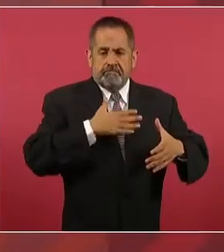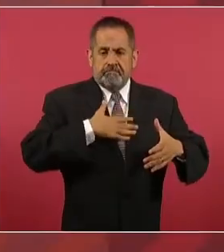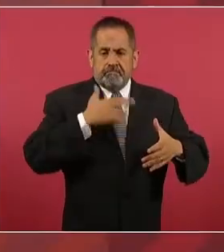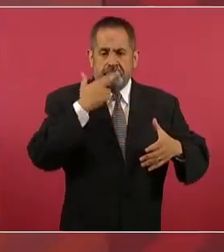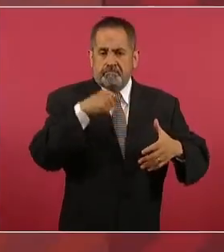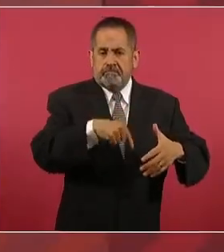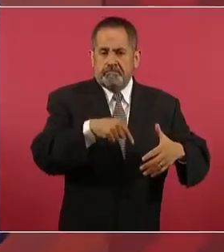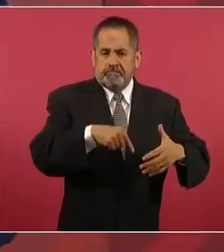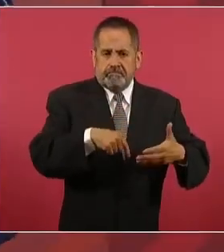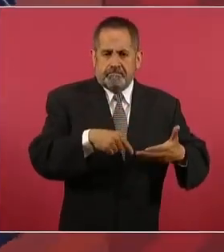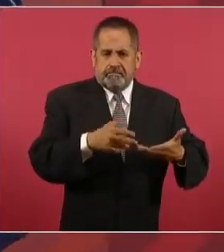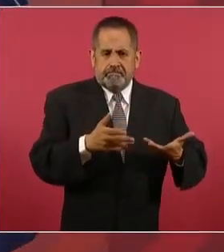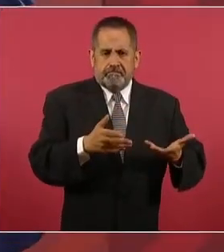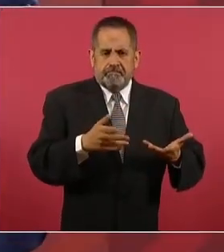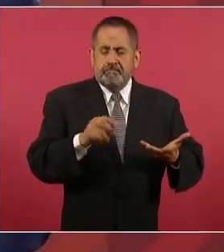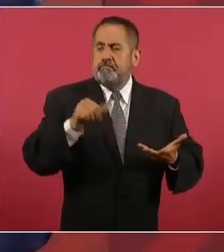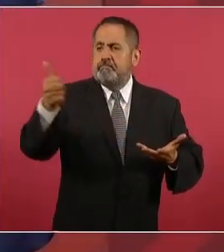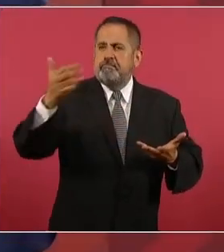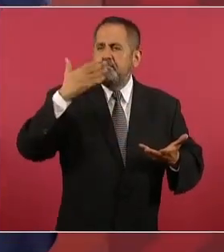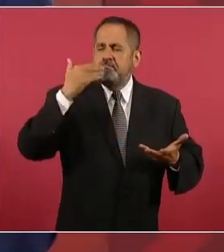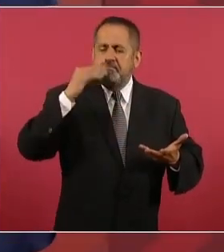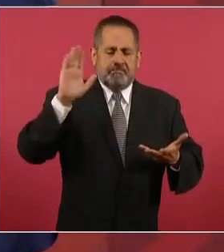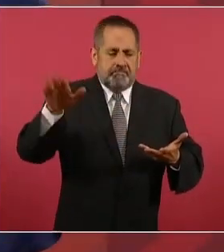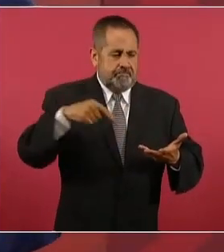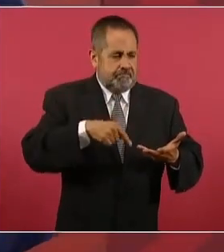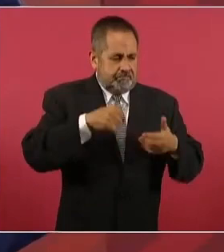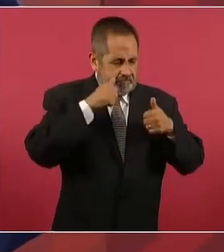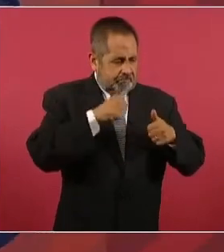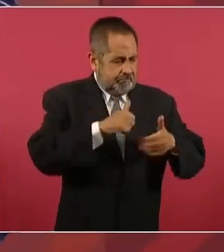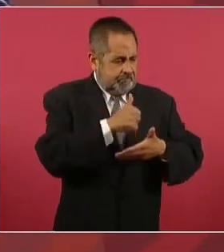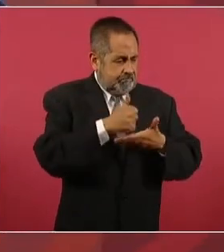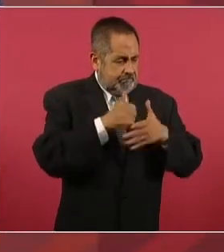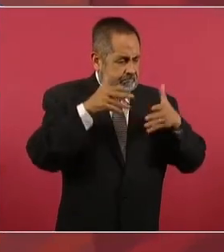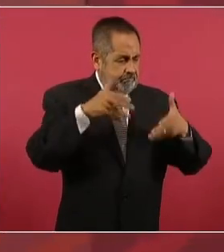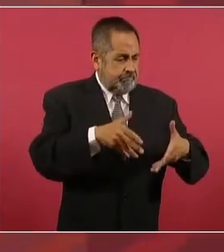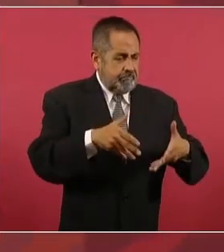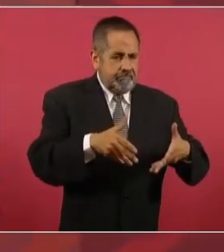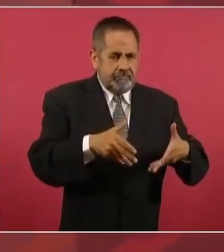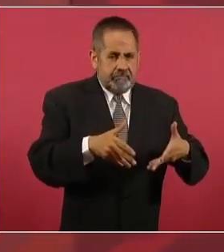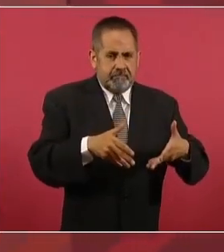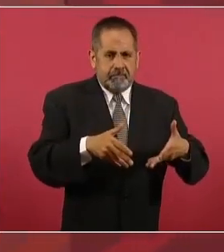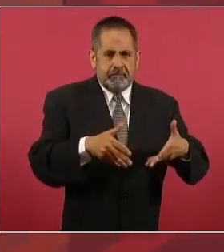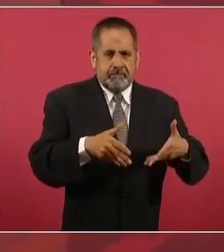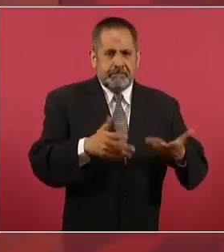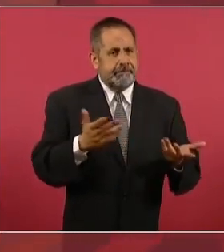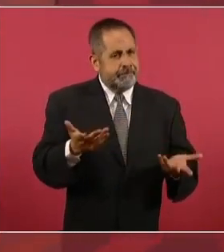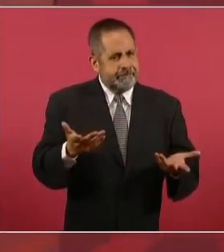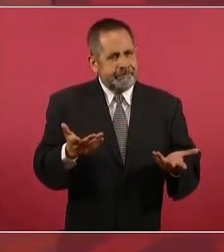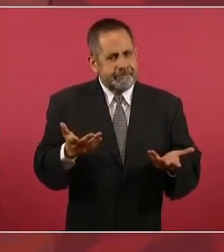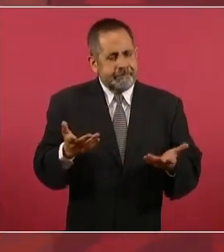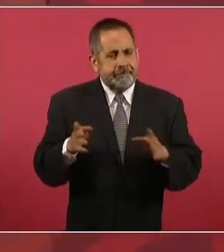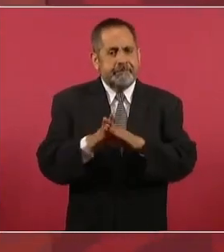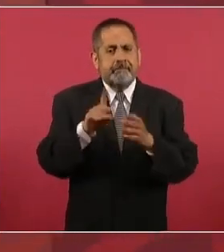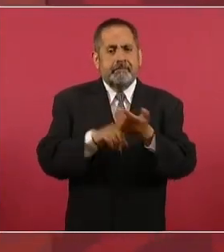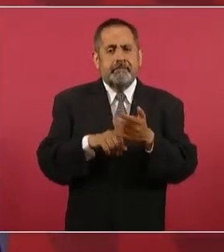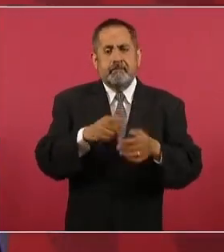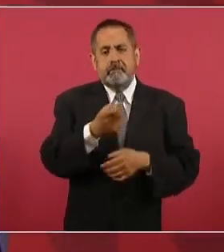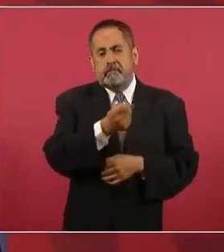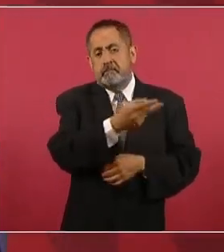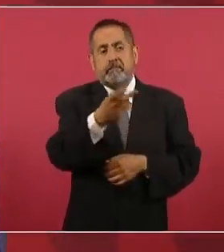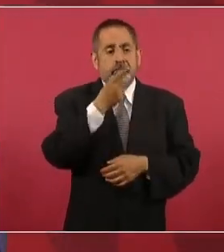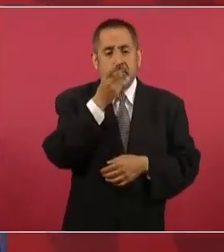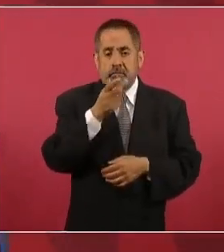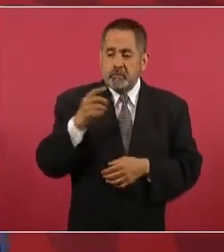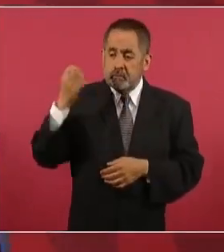y que no existe el resto del país. Bueno, un diputado estaba planteando que desapareciera